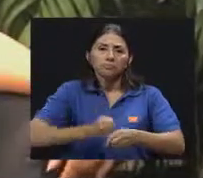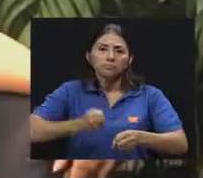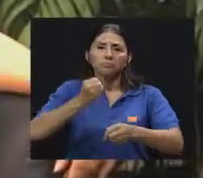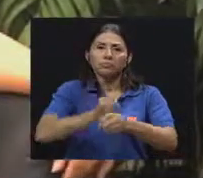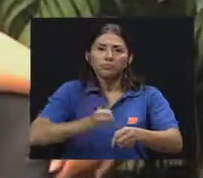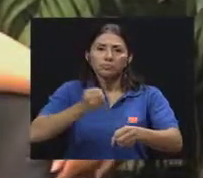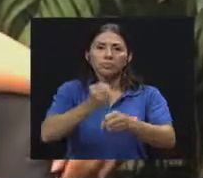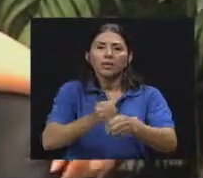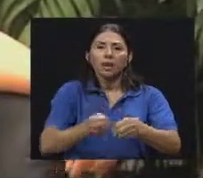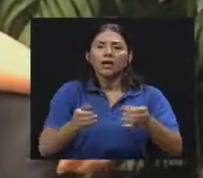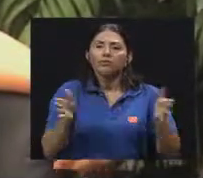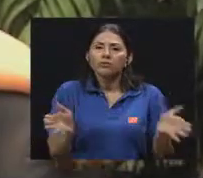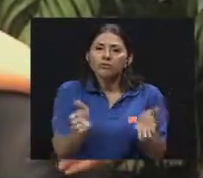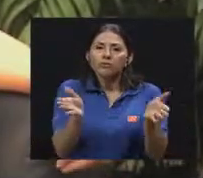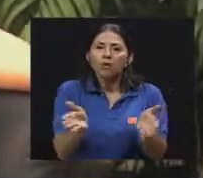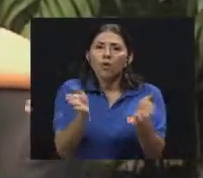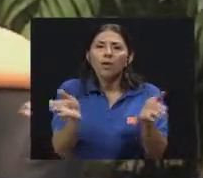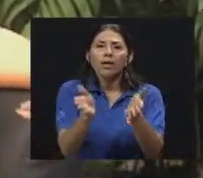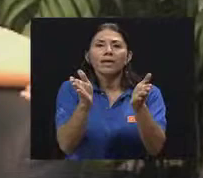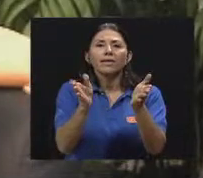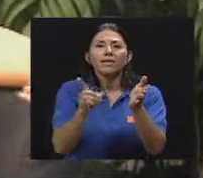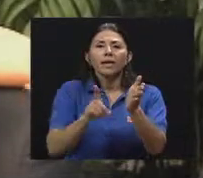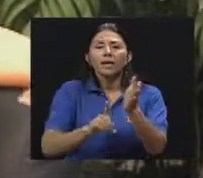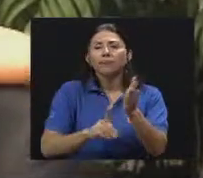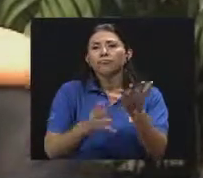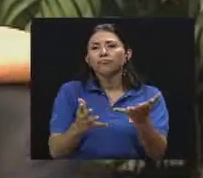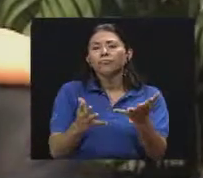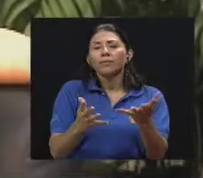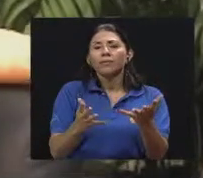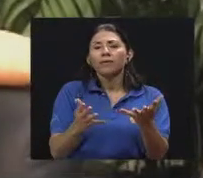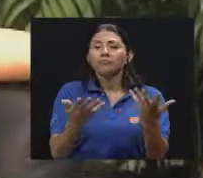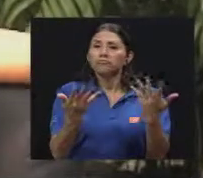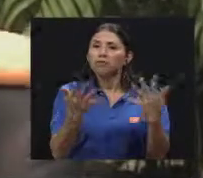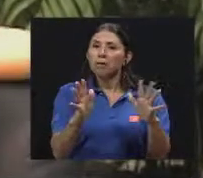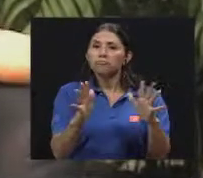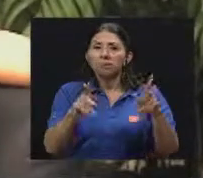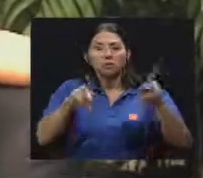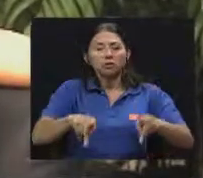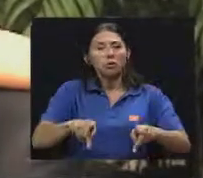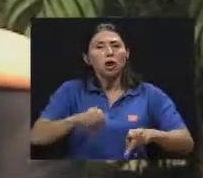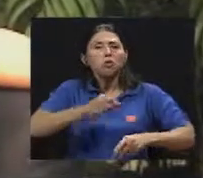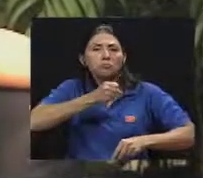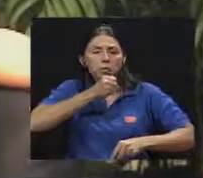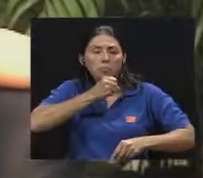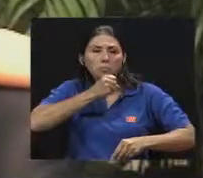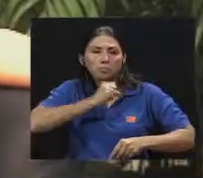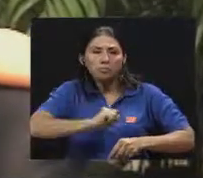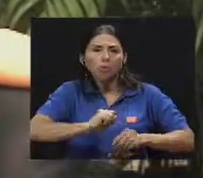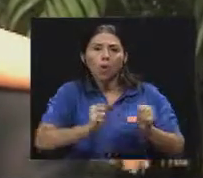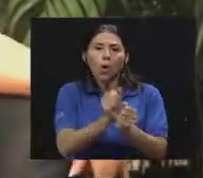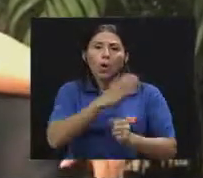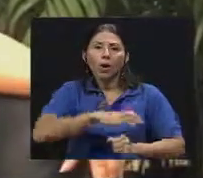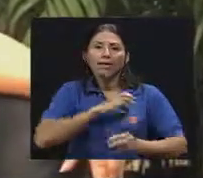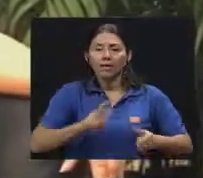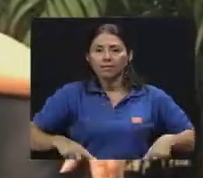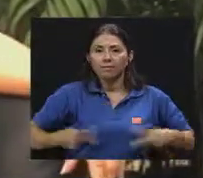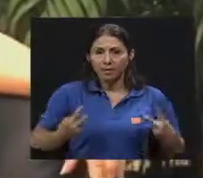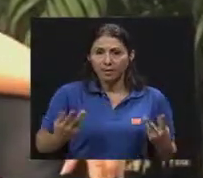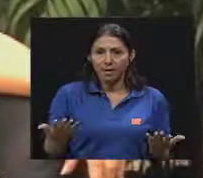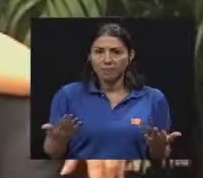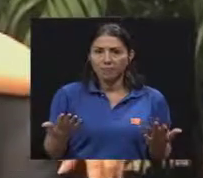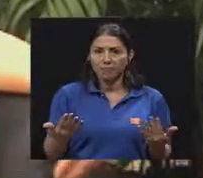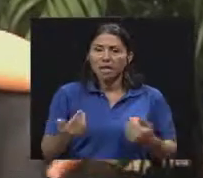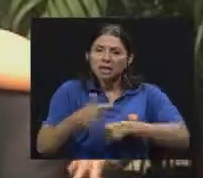se fomente el desarrollo de un o llegar a la etapa de adulto mayor, pero con calidad de vida, ¿verdad? Tener